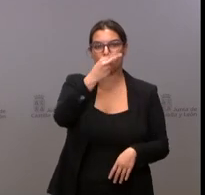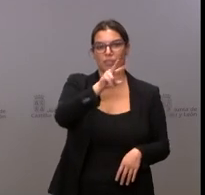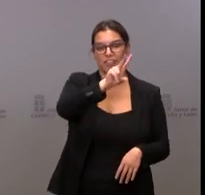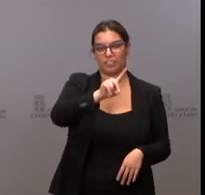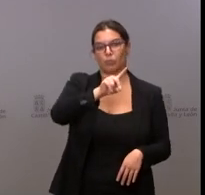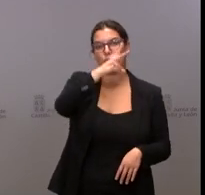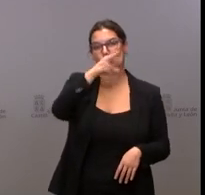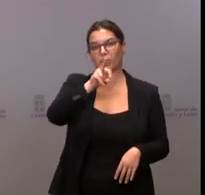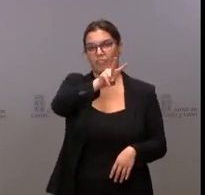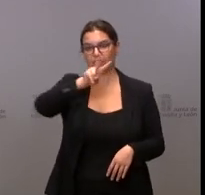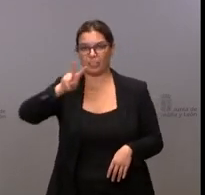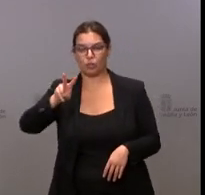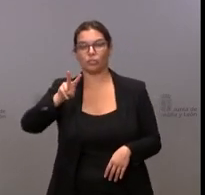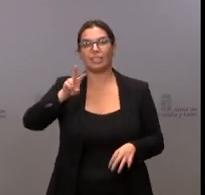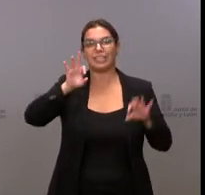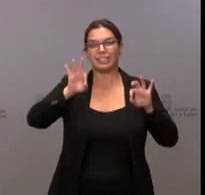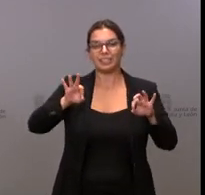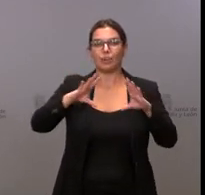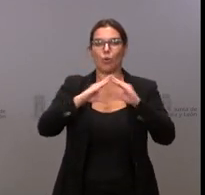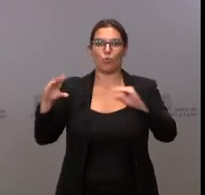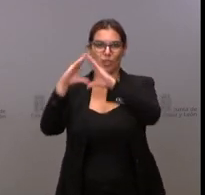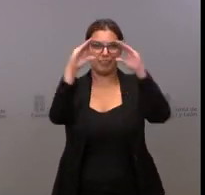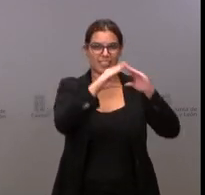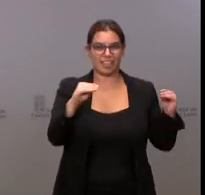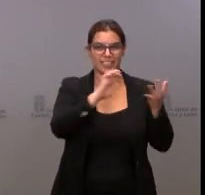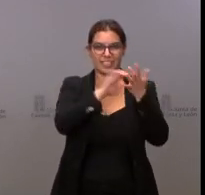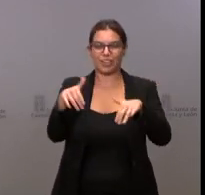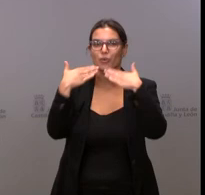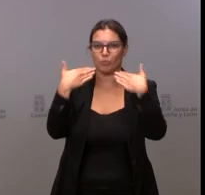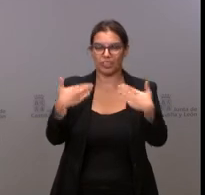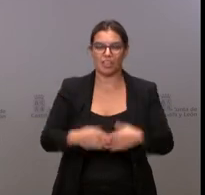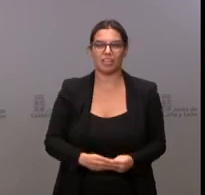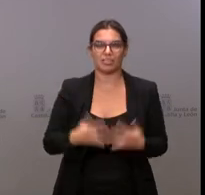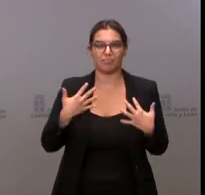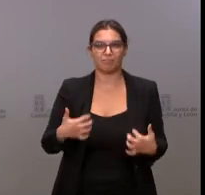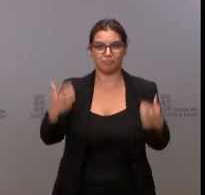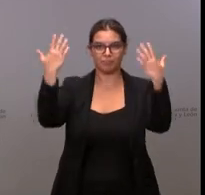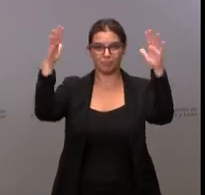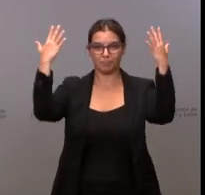2021-2022 en las universidades de castilla y león' muchas gracias